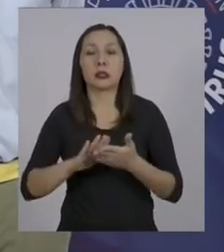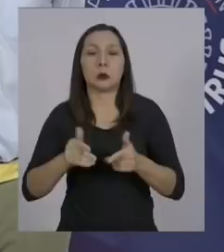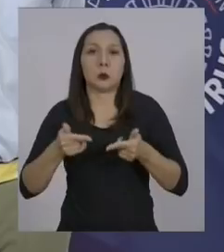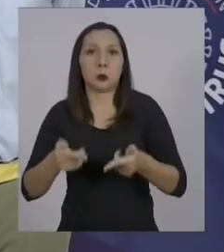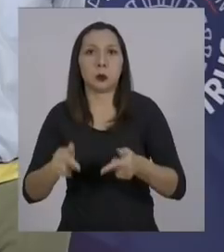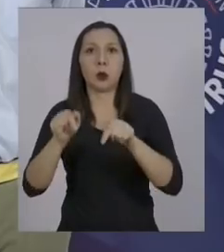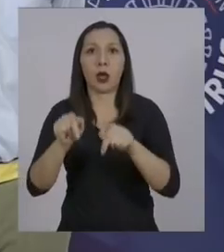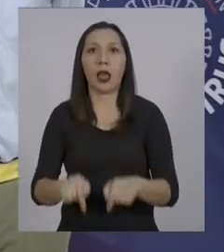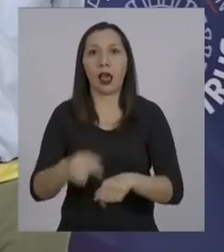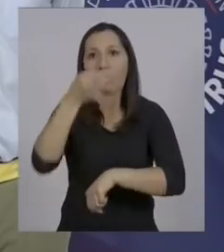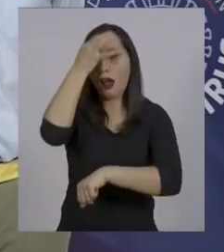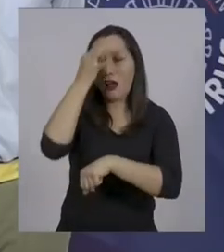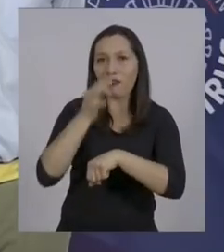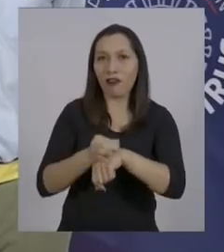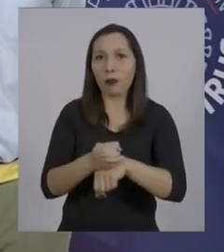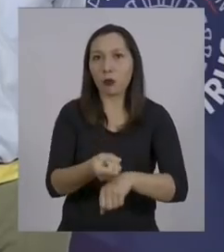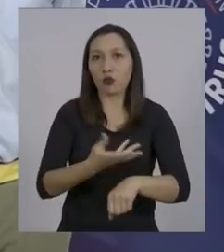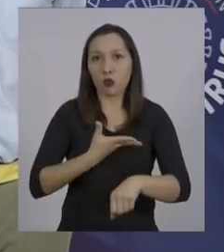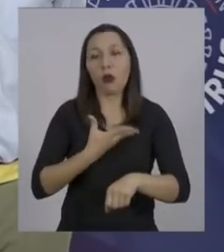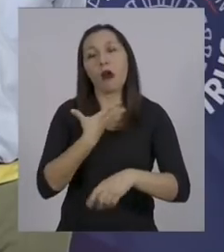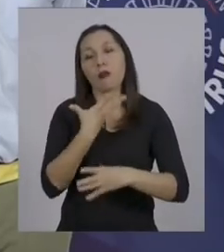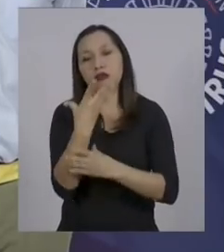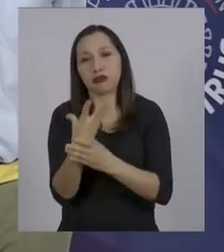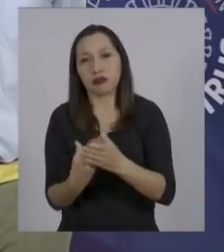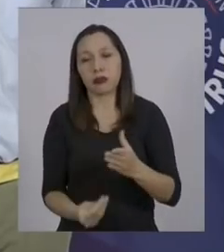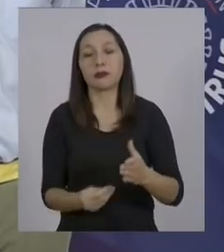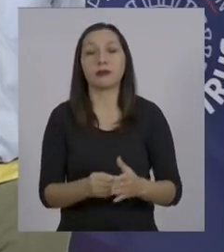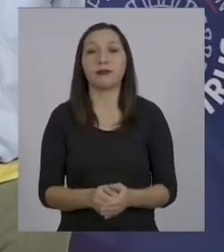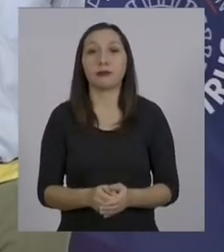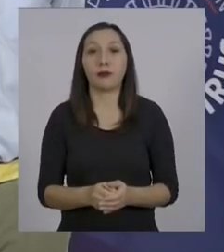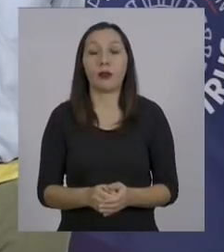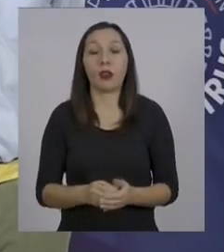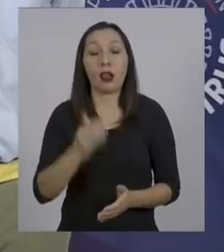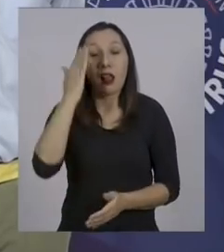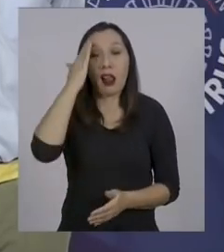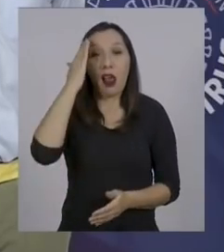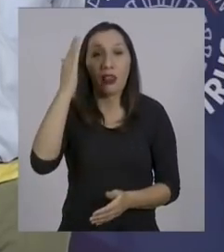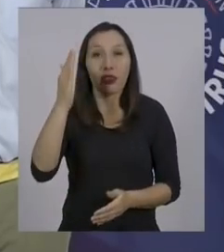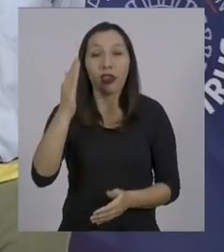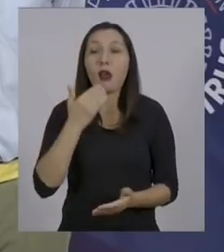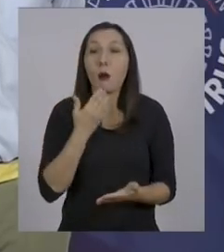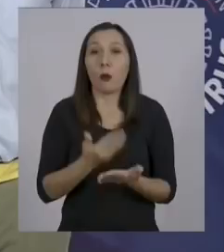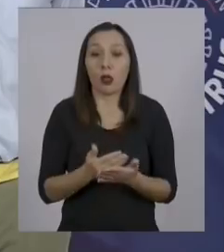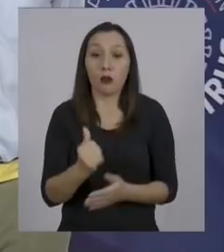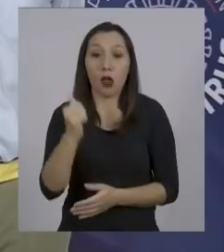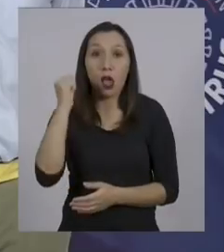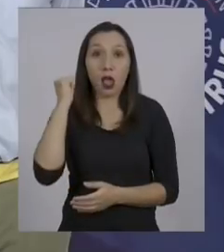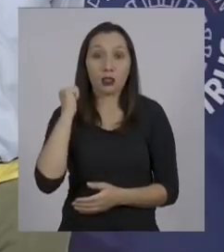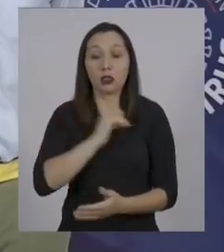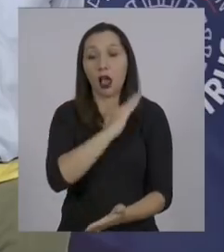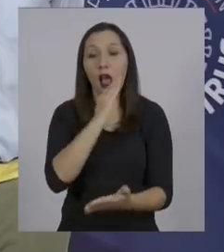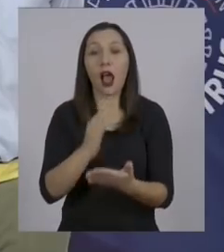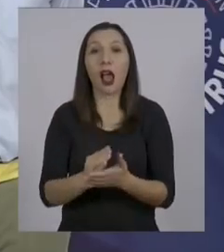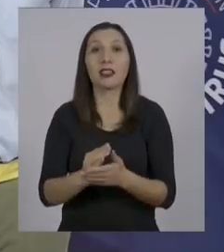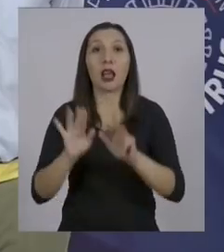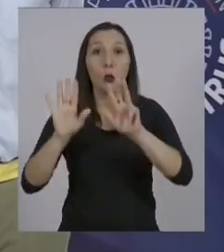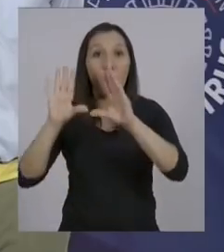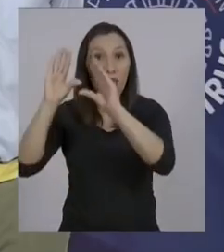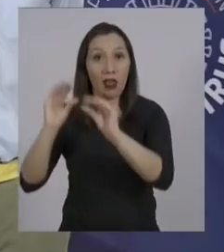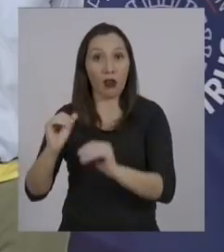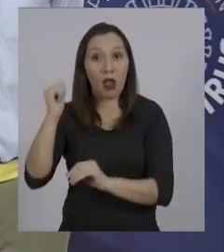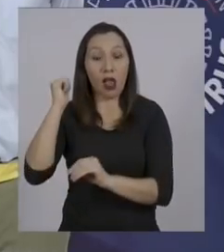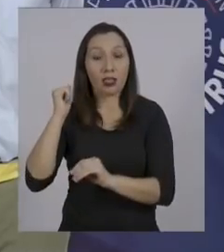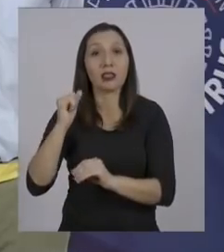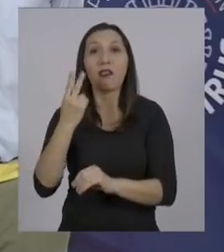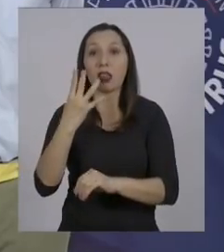de esta enfermedad. Desde el día de ayer hasta las 21 horas del día de